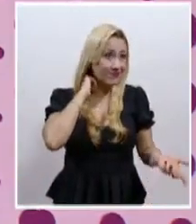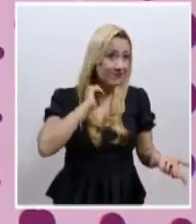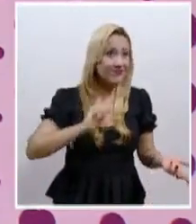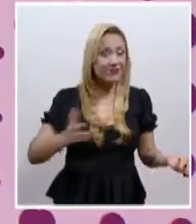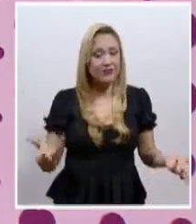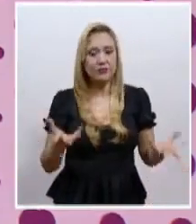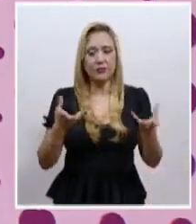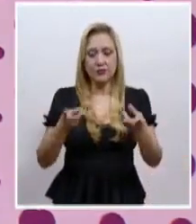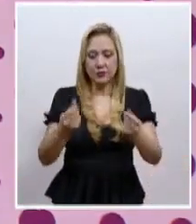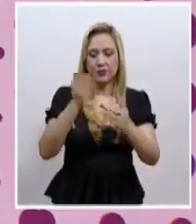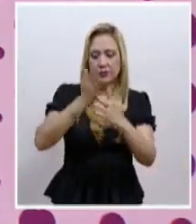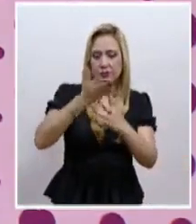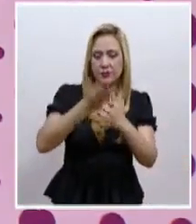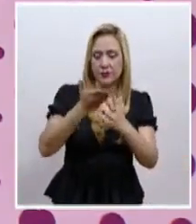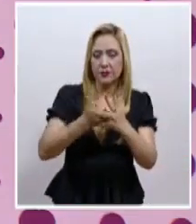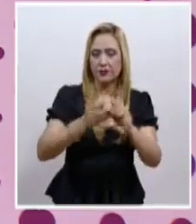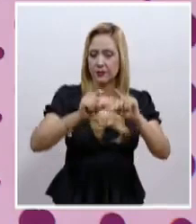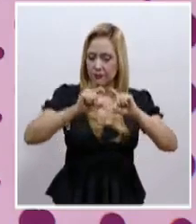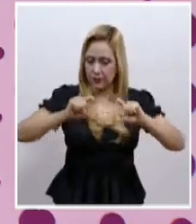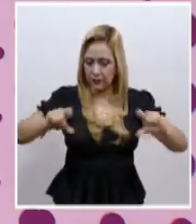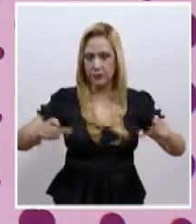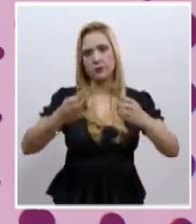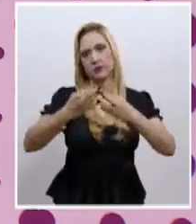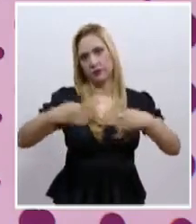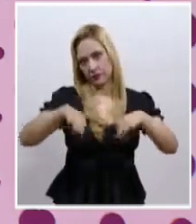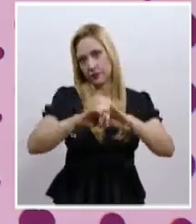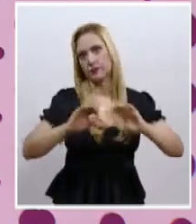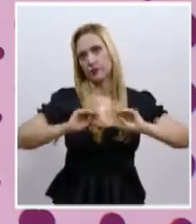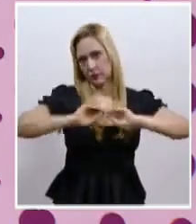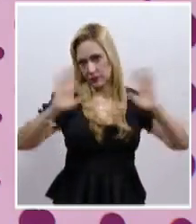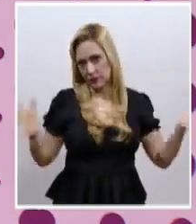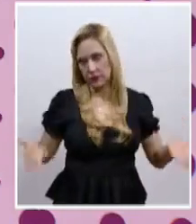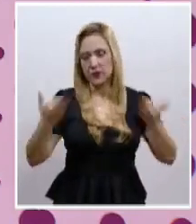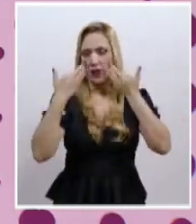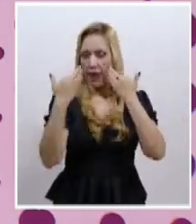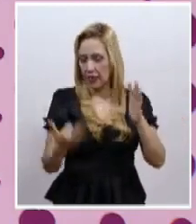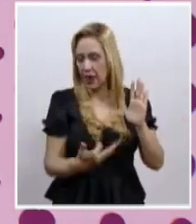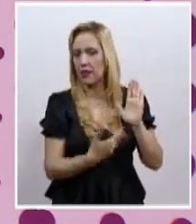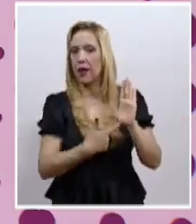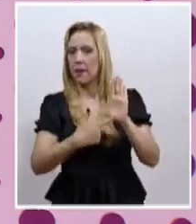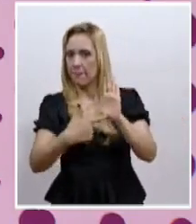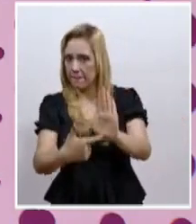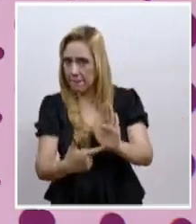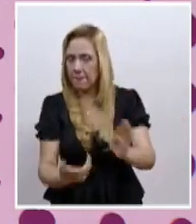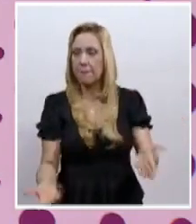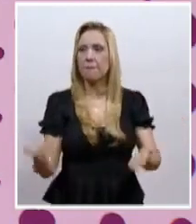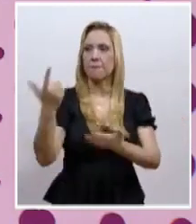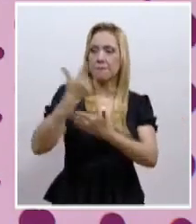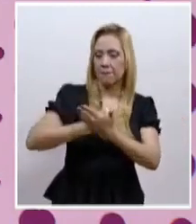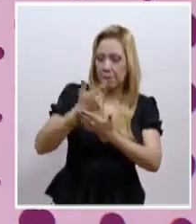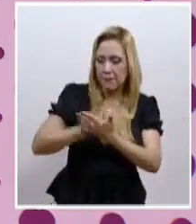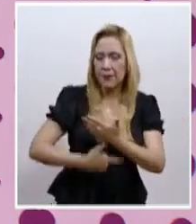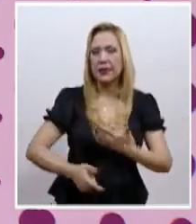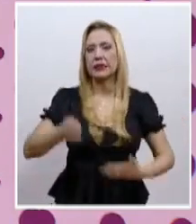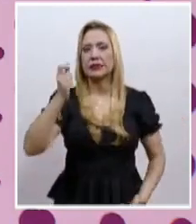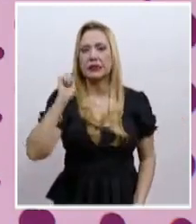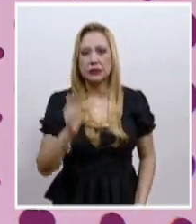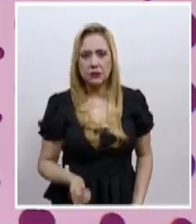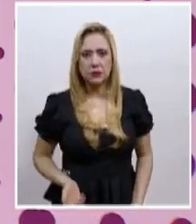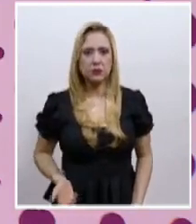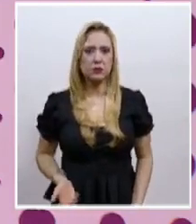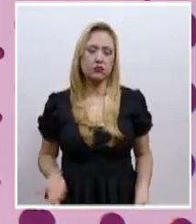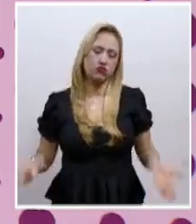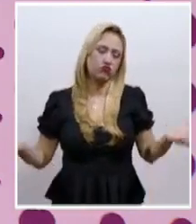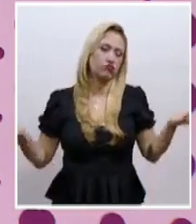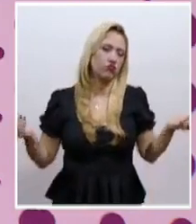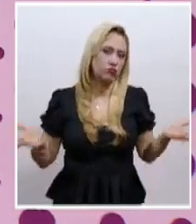tema también importante, que también es otro derecho, ¿no? Que haya transparencia, accountability, todo este tipo de cosas que se señalan. Entonces,